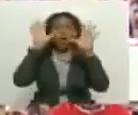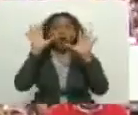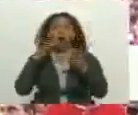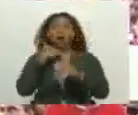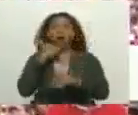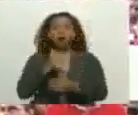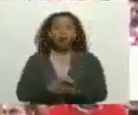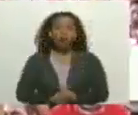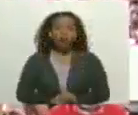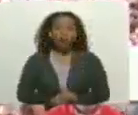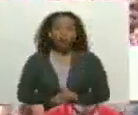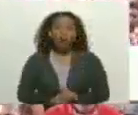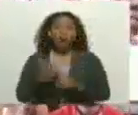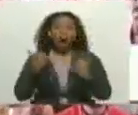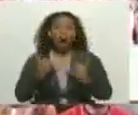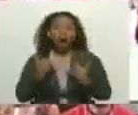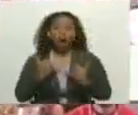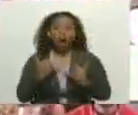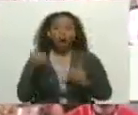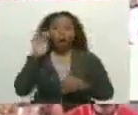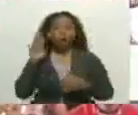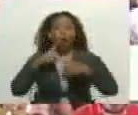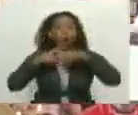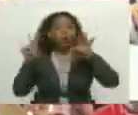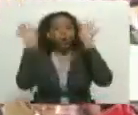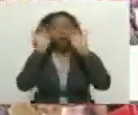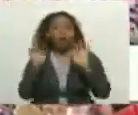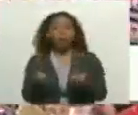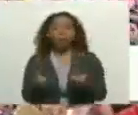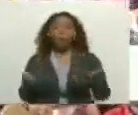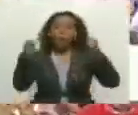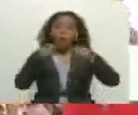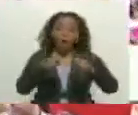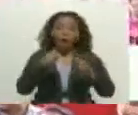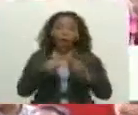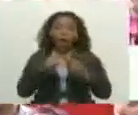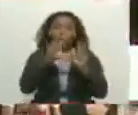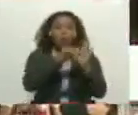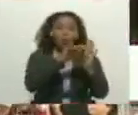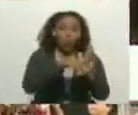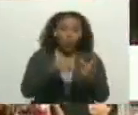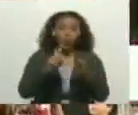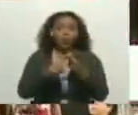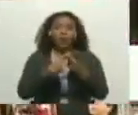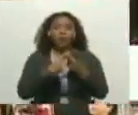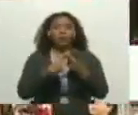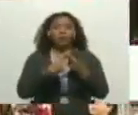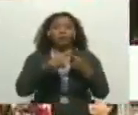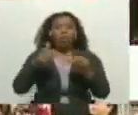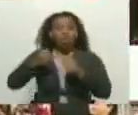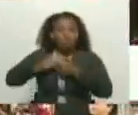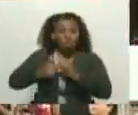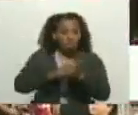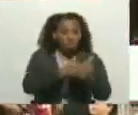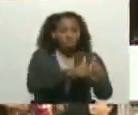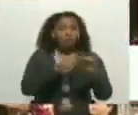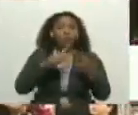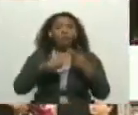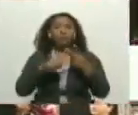Y ahora utilizan otras metodologías, como es el bloqueo, como es el saqueo, como es el robo, las persecuciones,